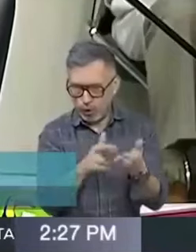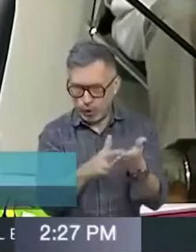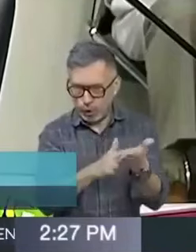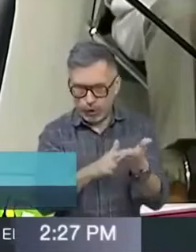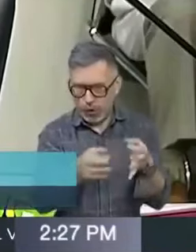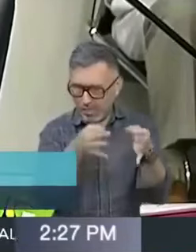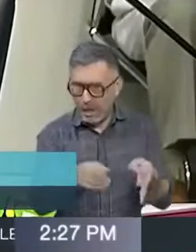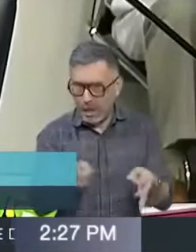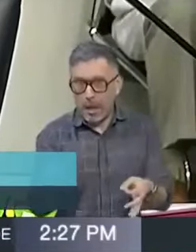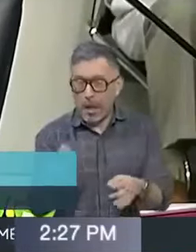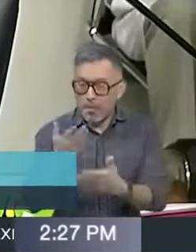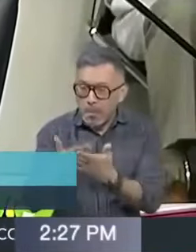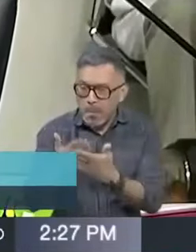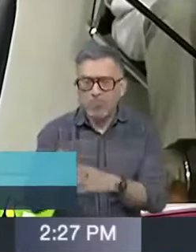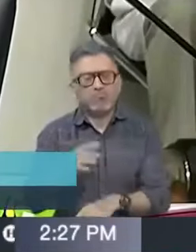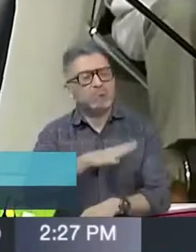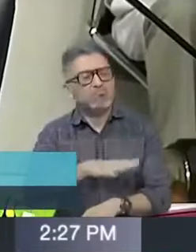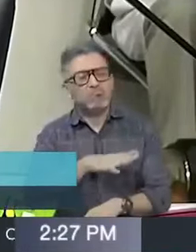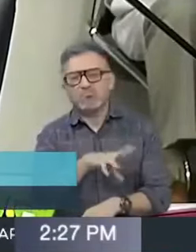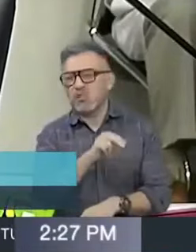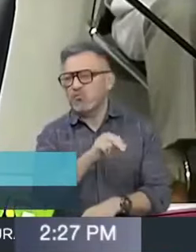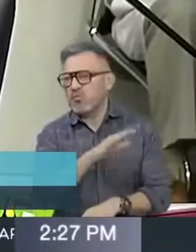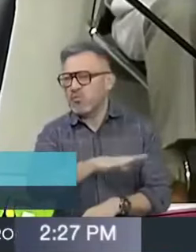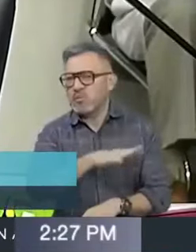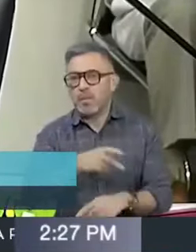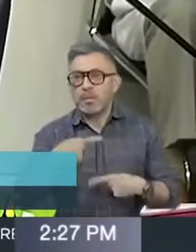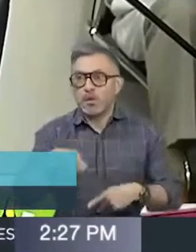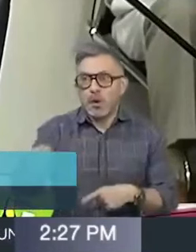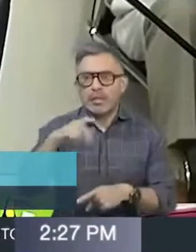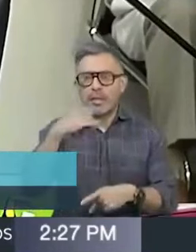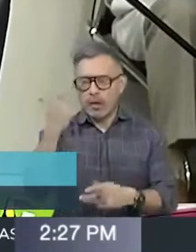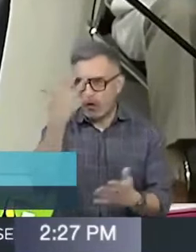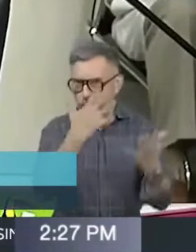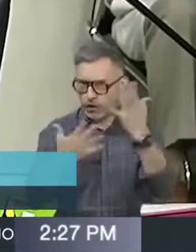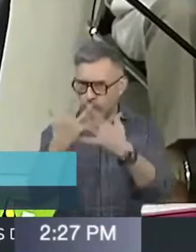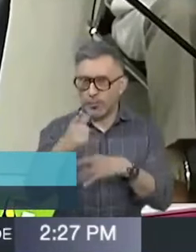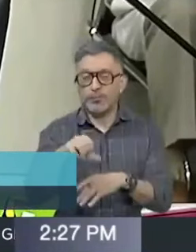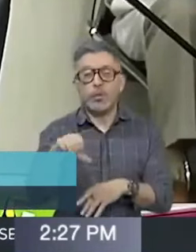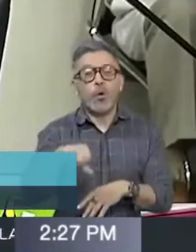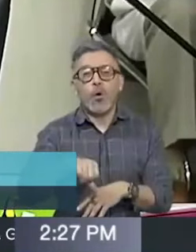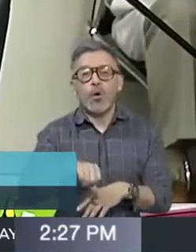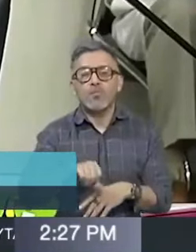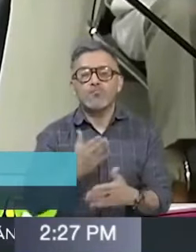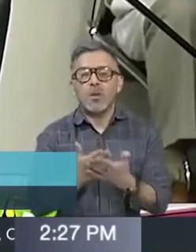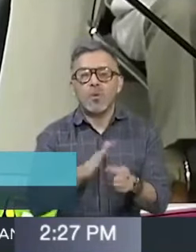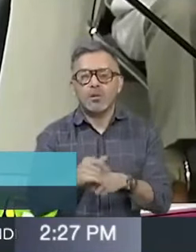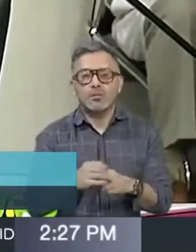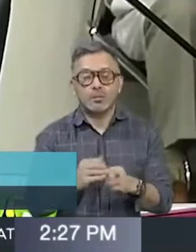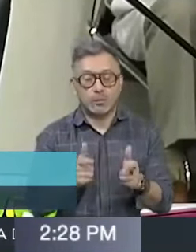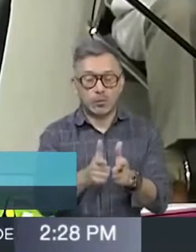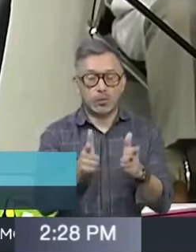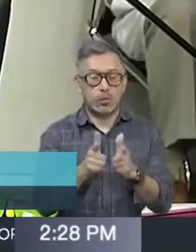todos los mecanismos pretendiendo confundir a la gente lo que vamos a formalizar el día de hoy los partidos que